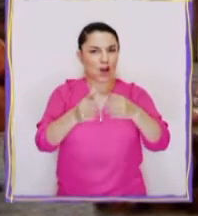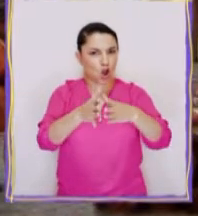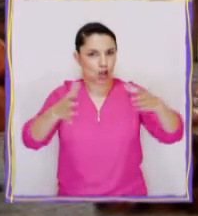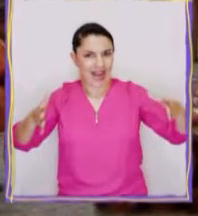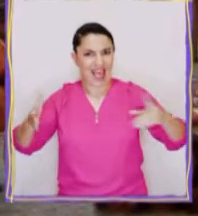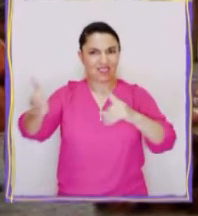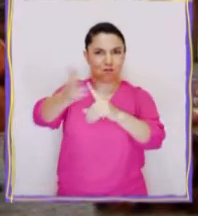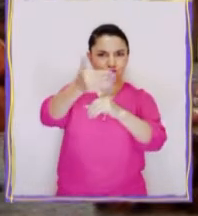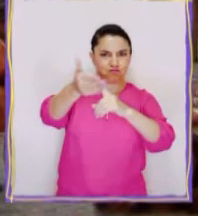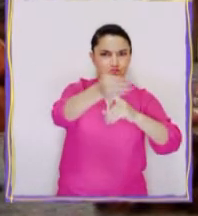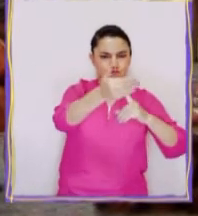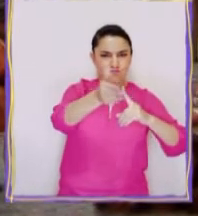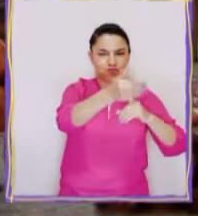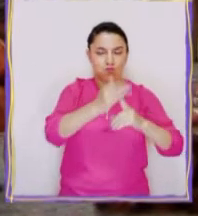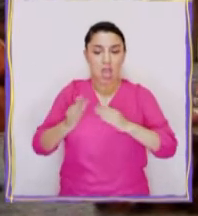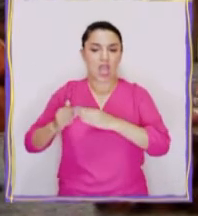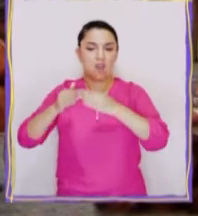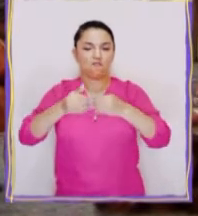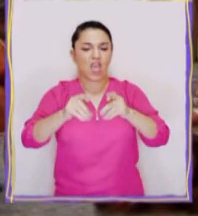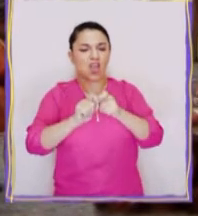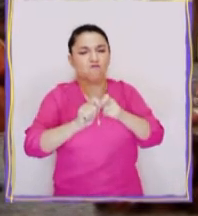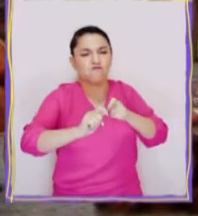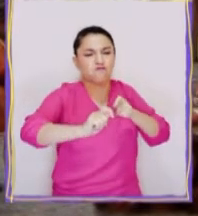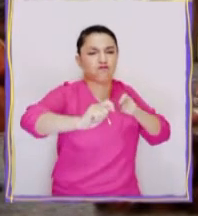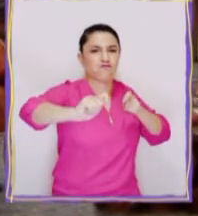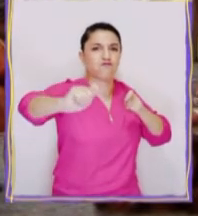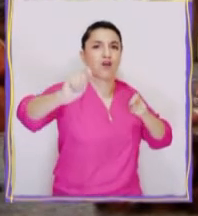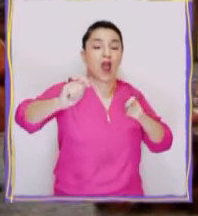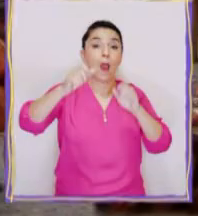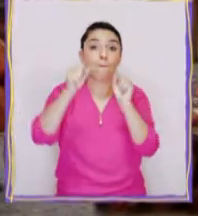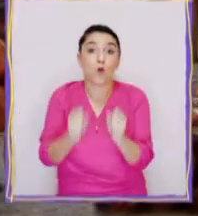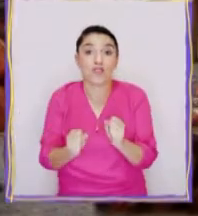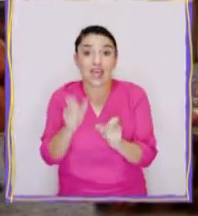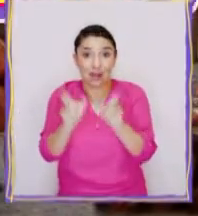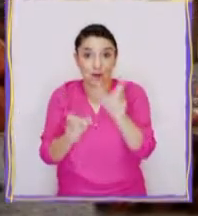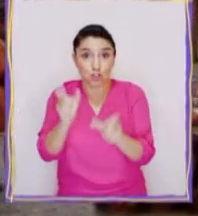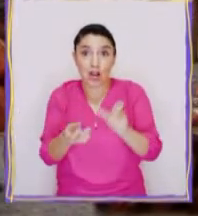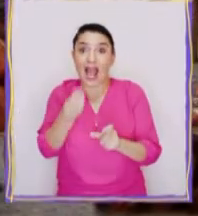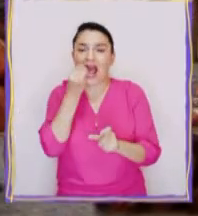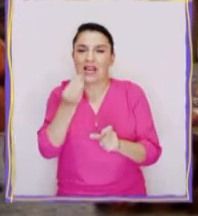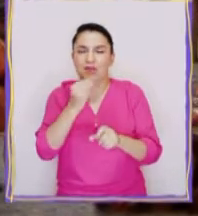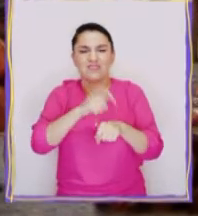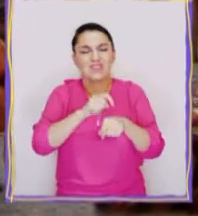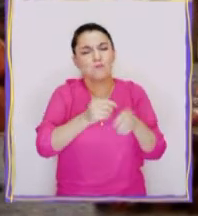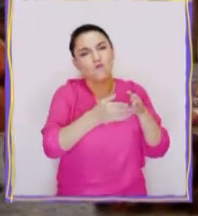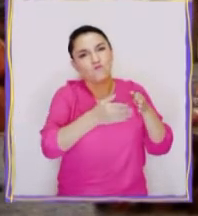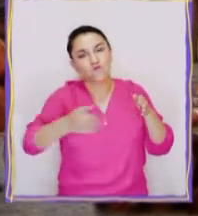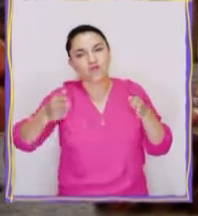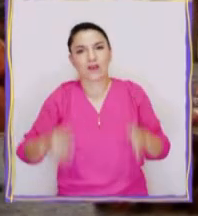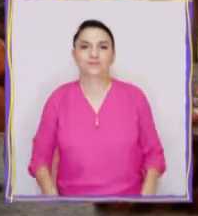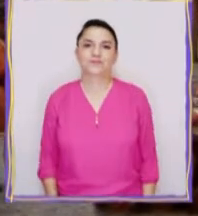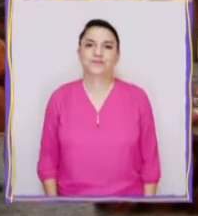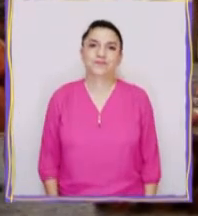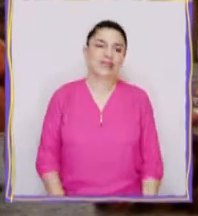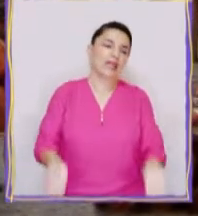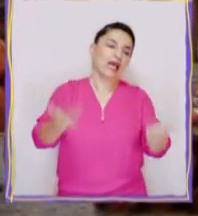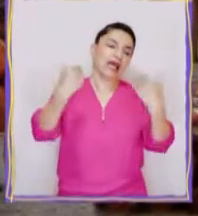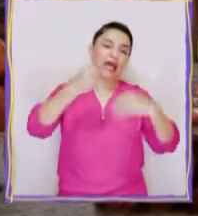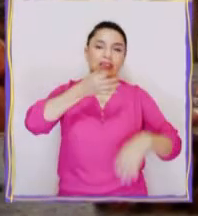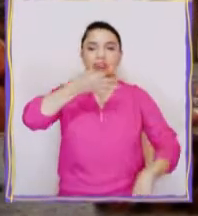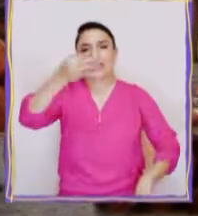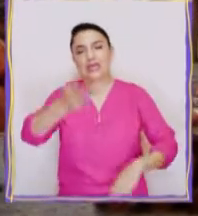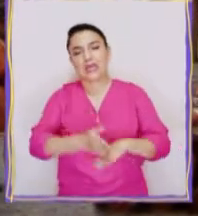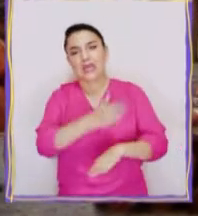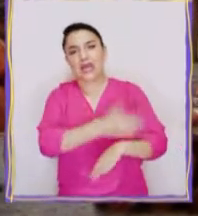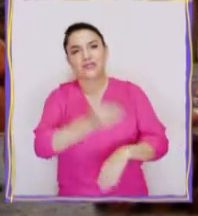de carga, lo que permitía viajes largos al poder alimentar a los marinos por más tiempo. Ah, ya lo he dicho